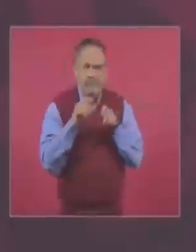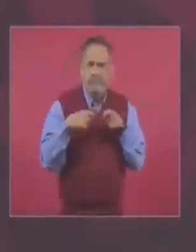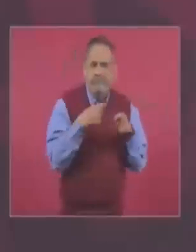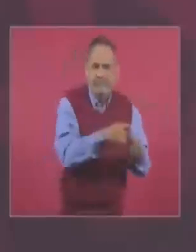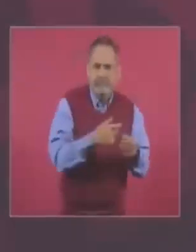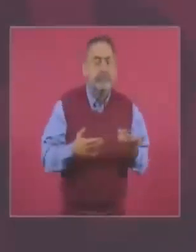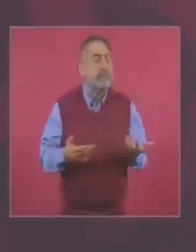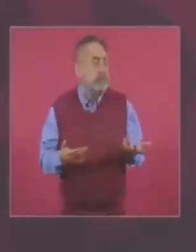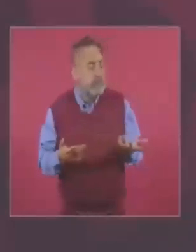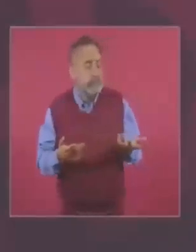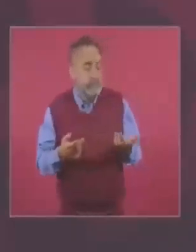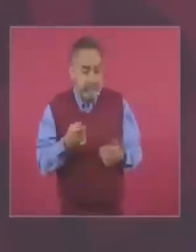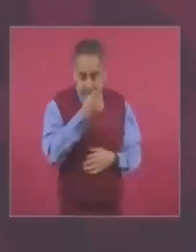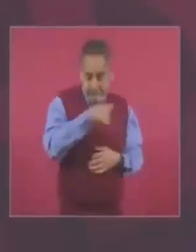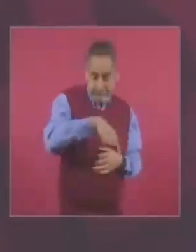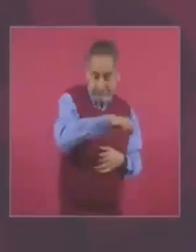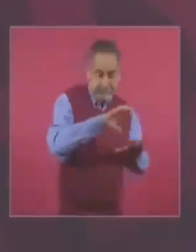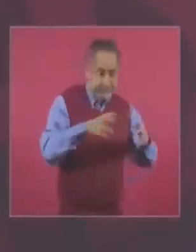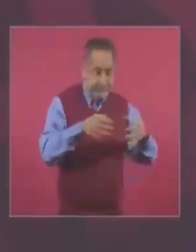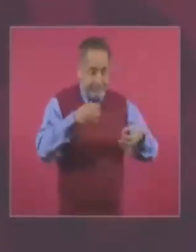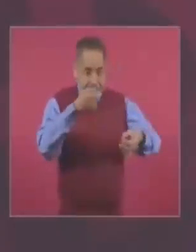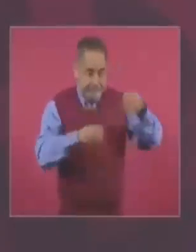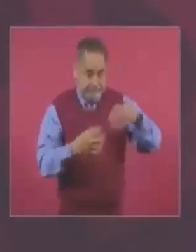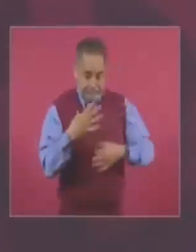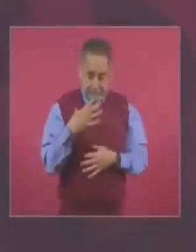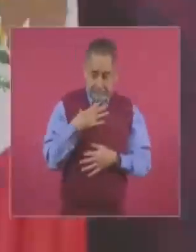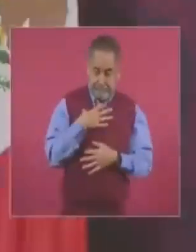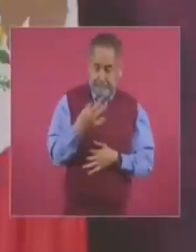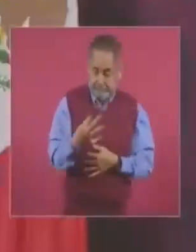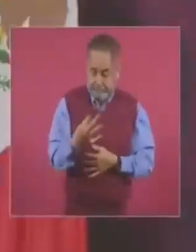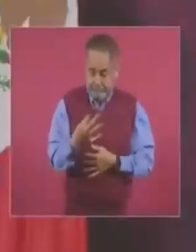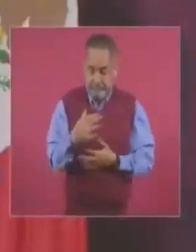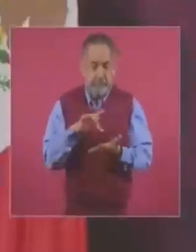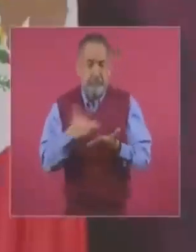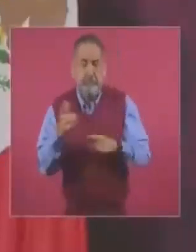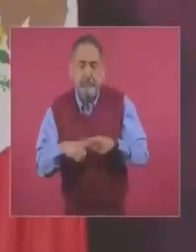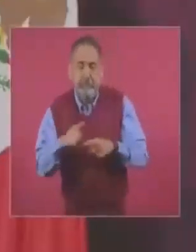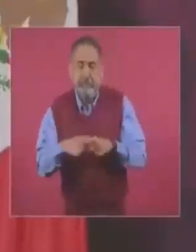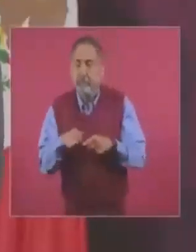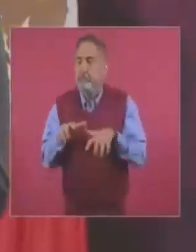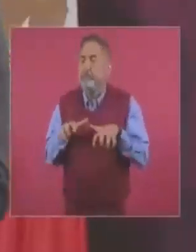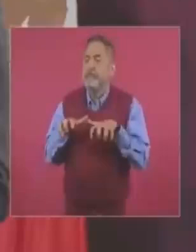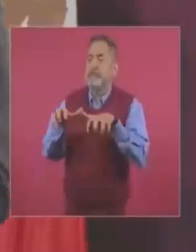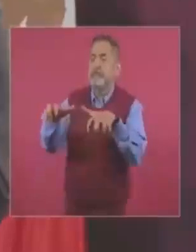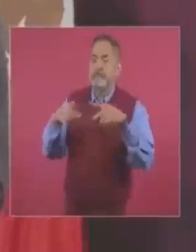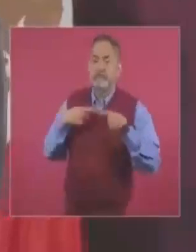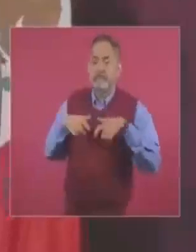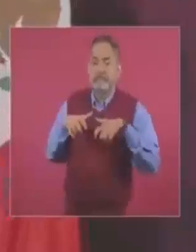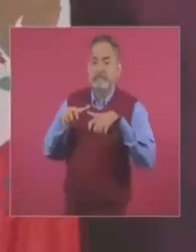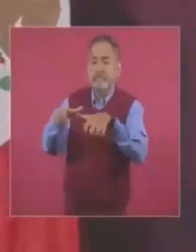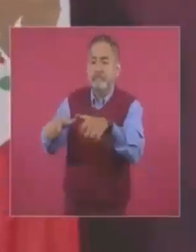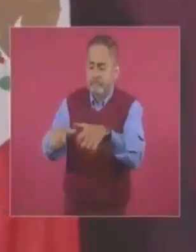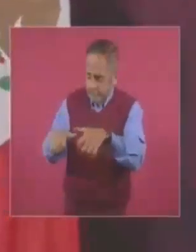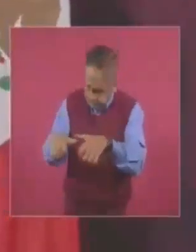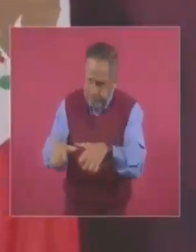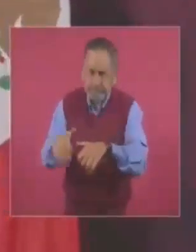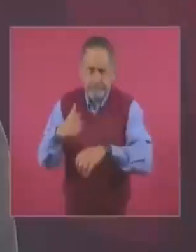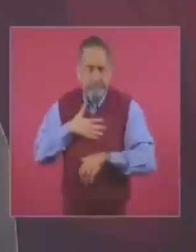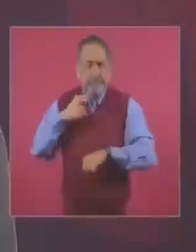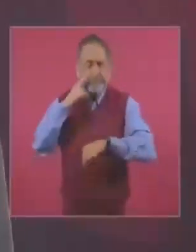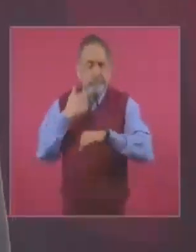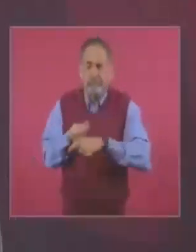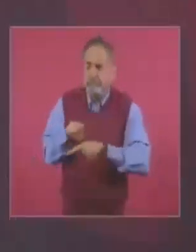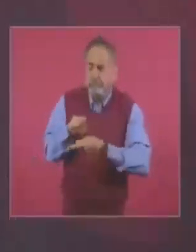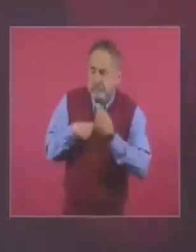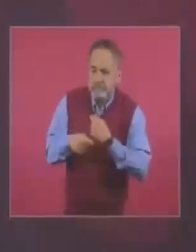en este acuerdo que se percibe entre ambas naciones para intentar